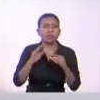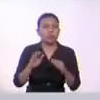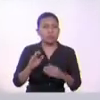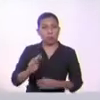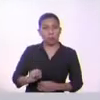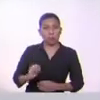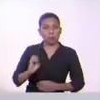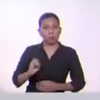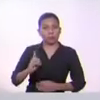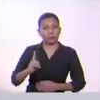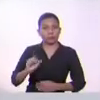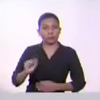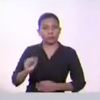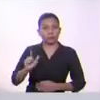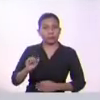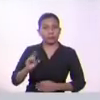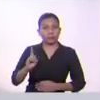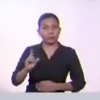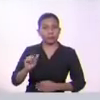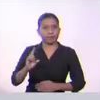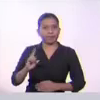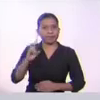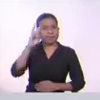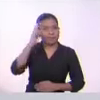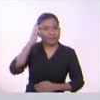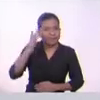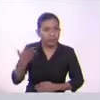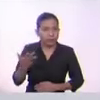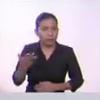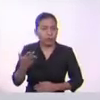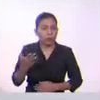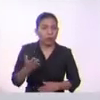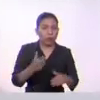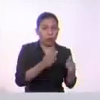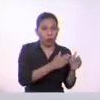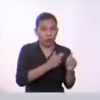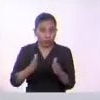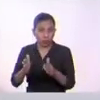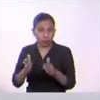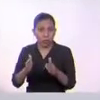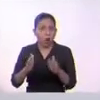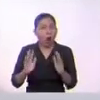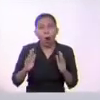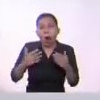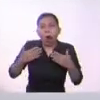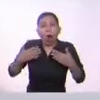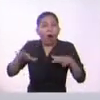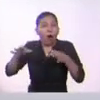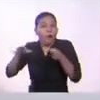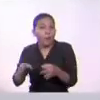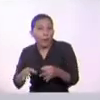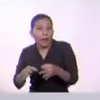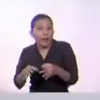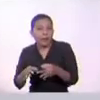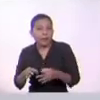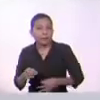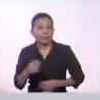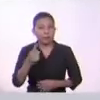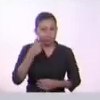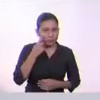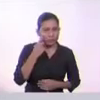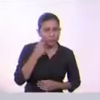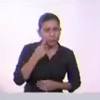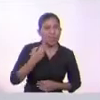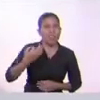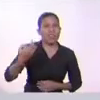ser estructurada o formal. En este caso estamos hablando de un tipo de entrevista que necesita